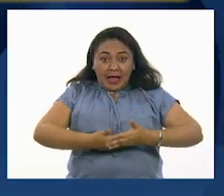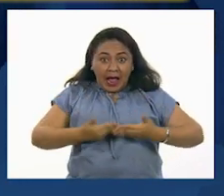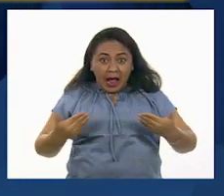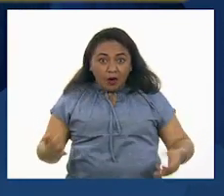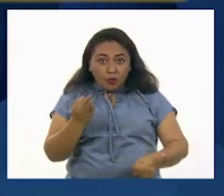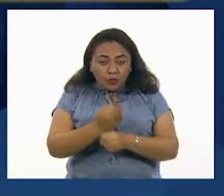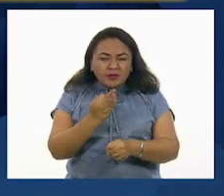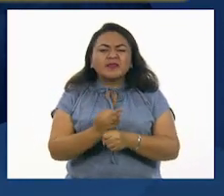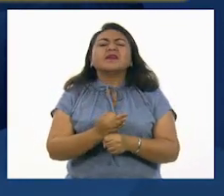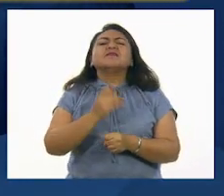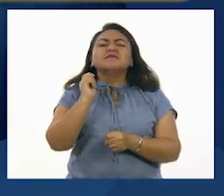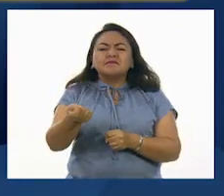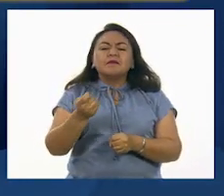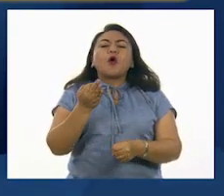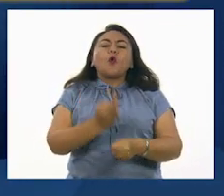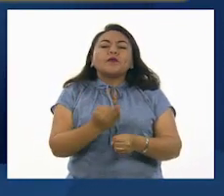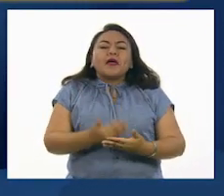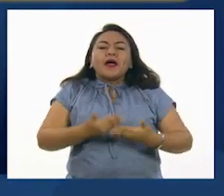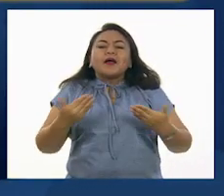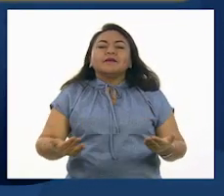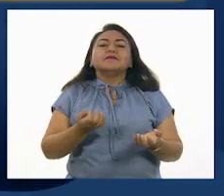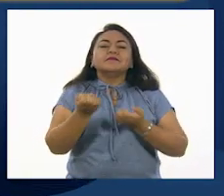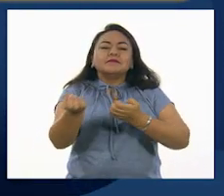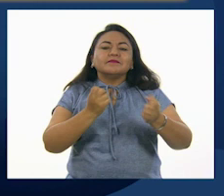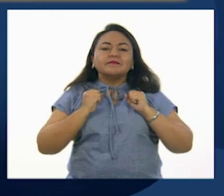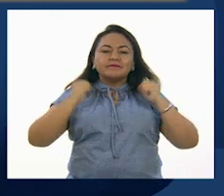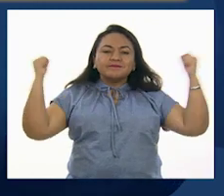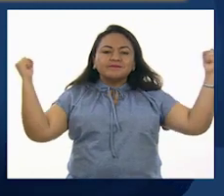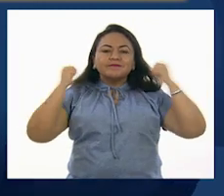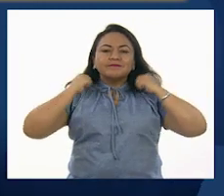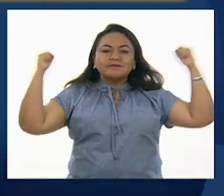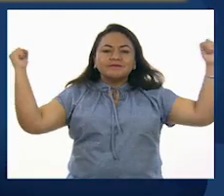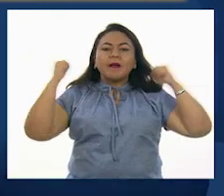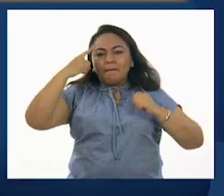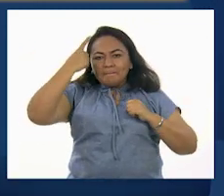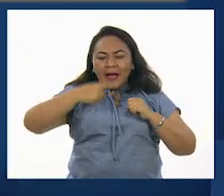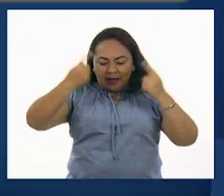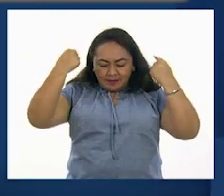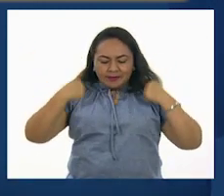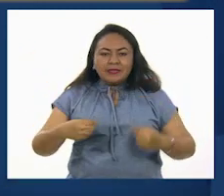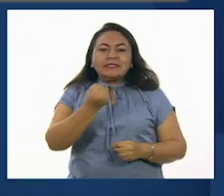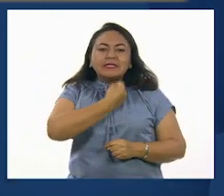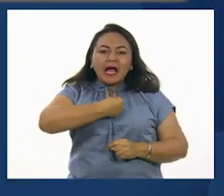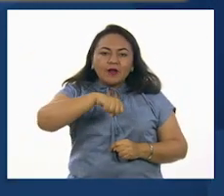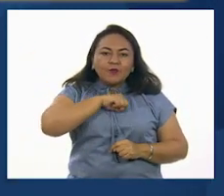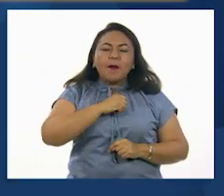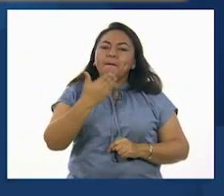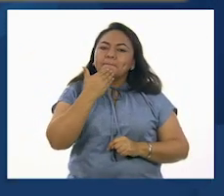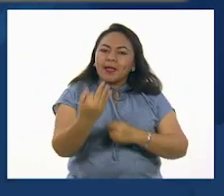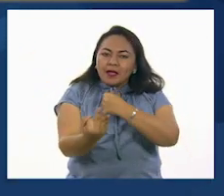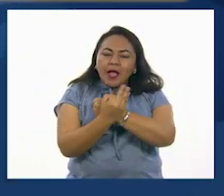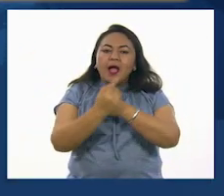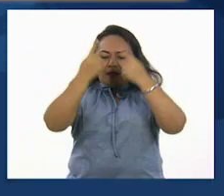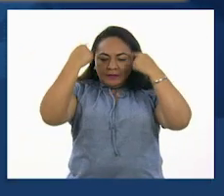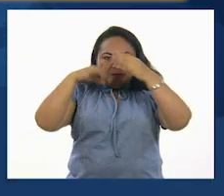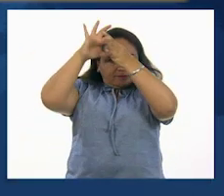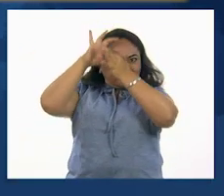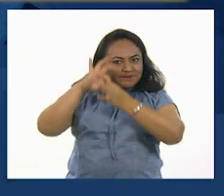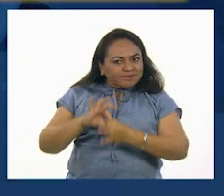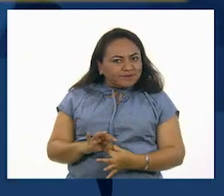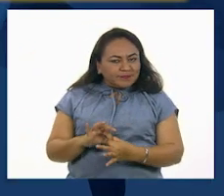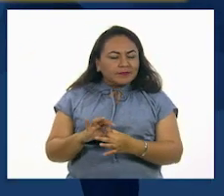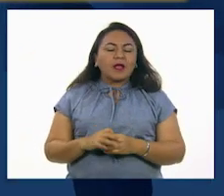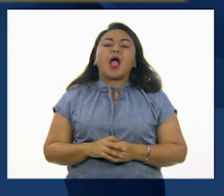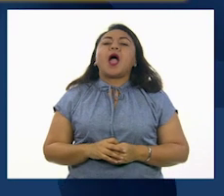está enfocada al entrenamiento físico para la salud, el bienestar y el desarrollo de la motricidad. Con esto que mencionas ya